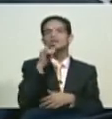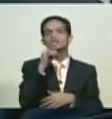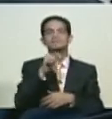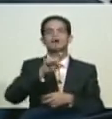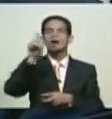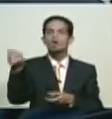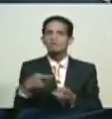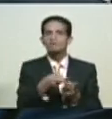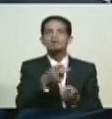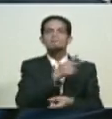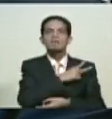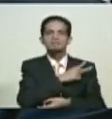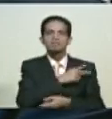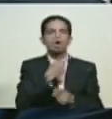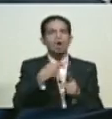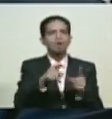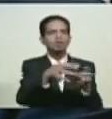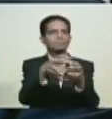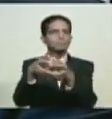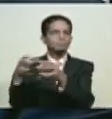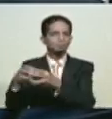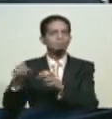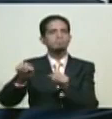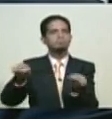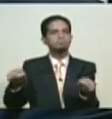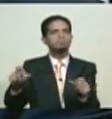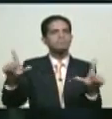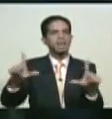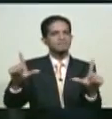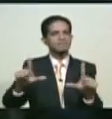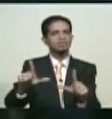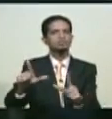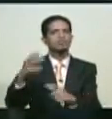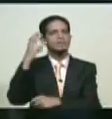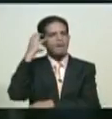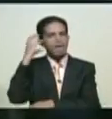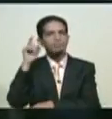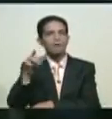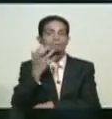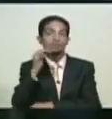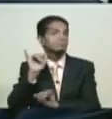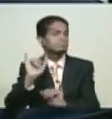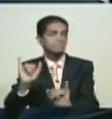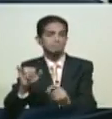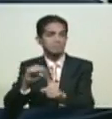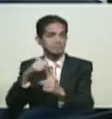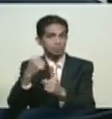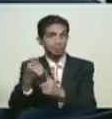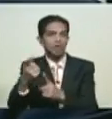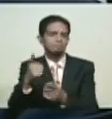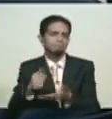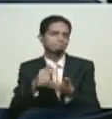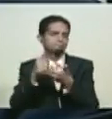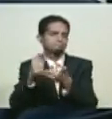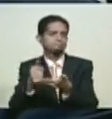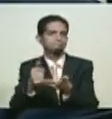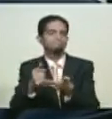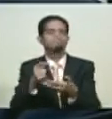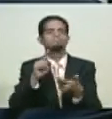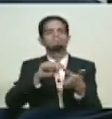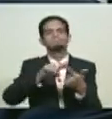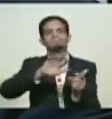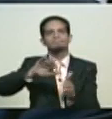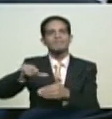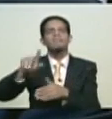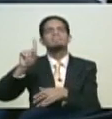venevisión para emisoras de radio que también en esa situación por otra parte tenemos la situación que usted